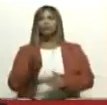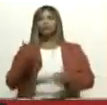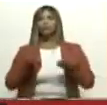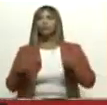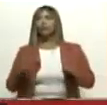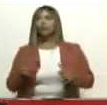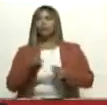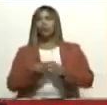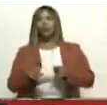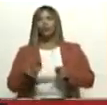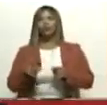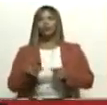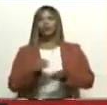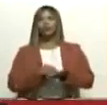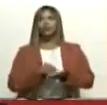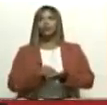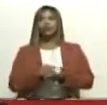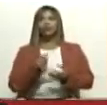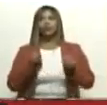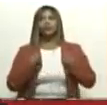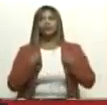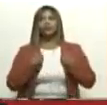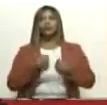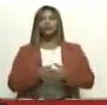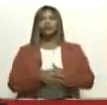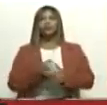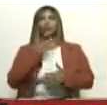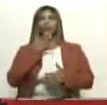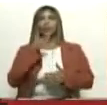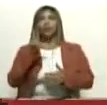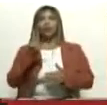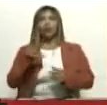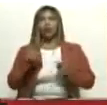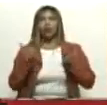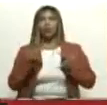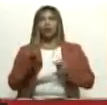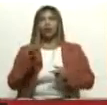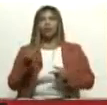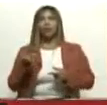han fallecido, otras veces están vivos. En el caso de La Guaira, por ejemplo, es Marilyn,